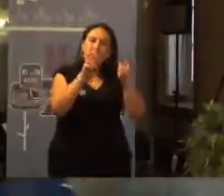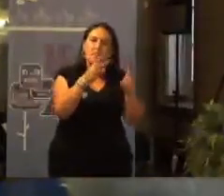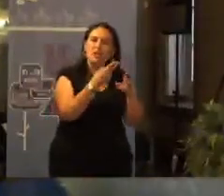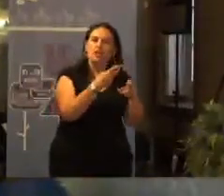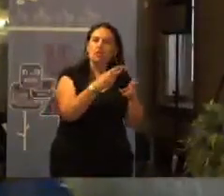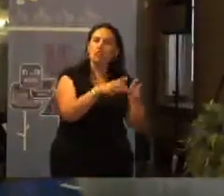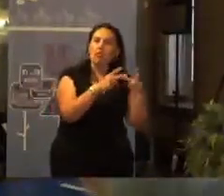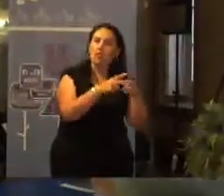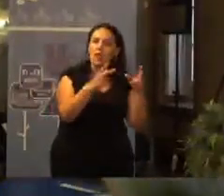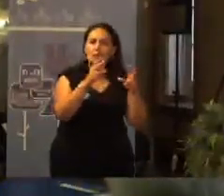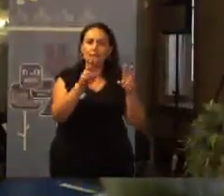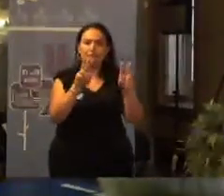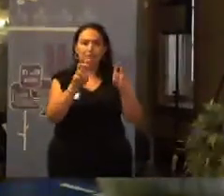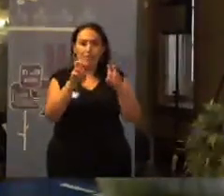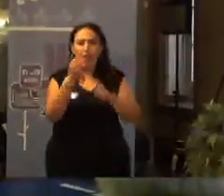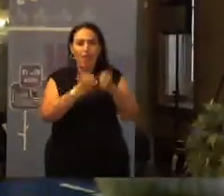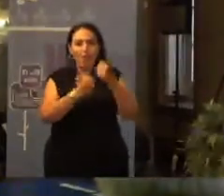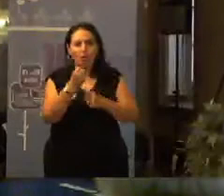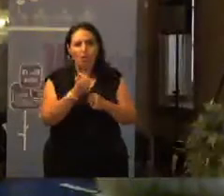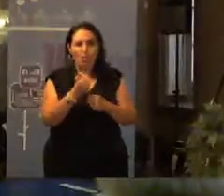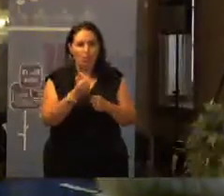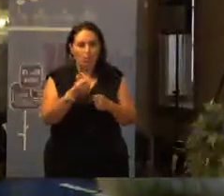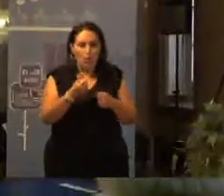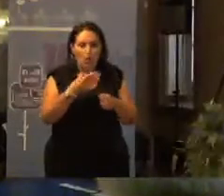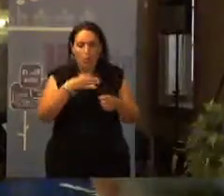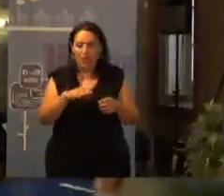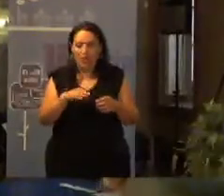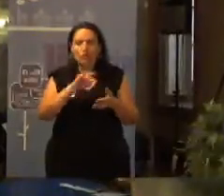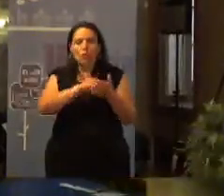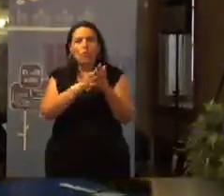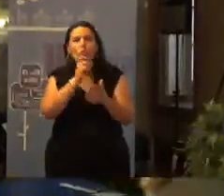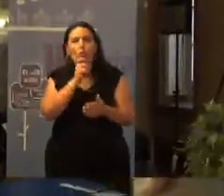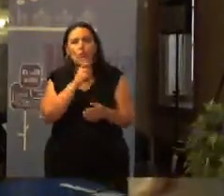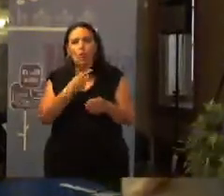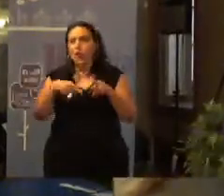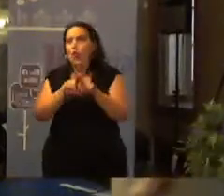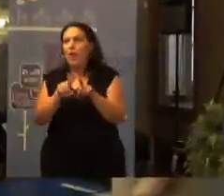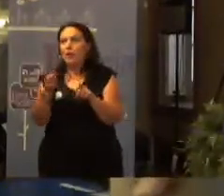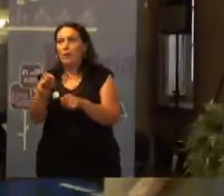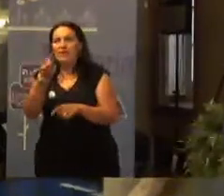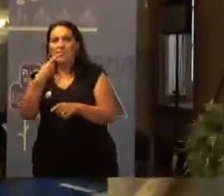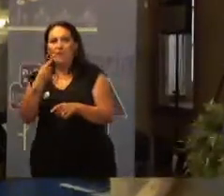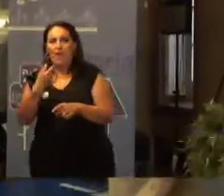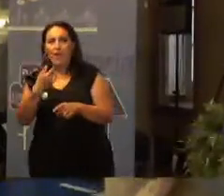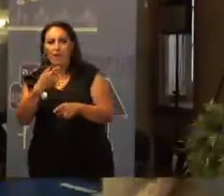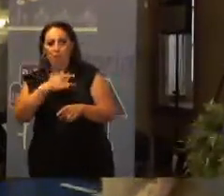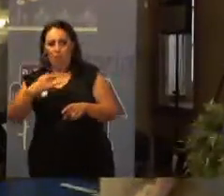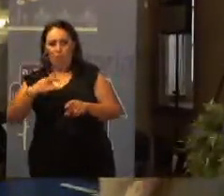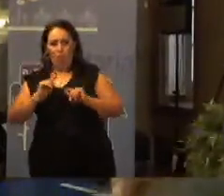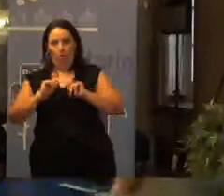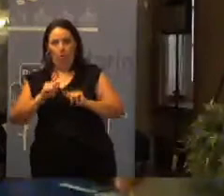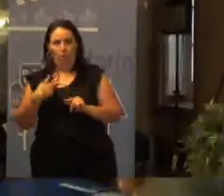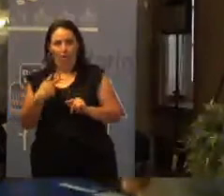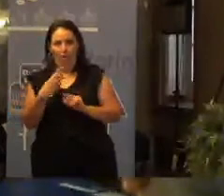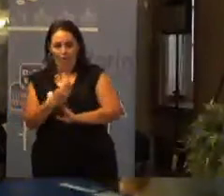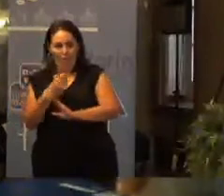Poderase poñer bismas, cataplasmas, dar aspirinas, pero con unha aspirina ti non curas unha pulmonía hoxe en día. Para iso fan